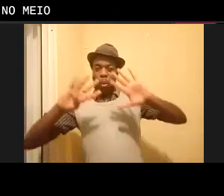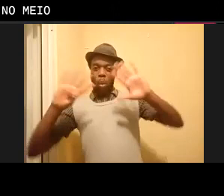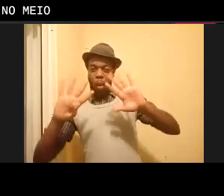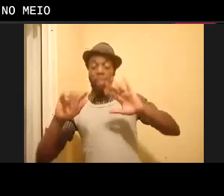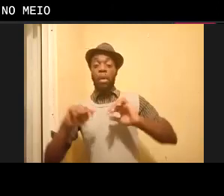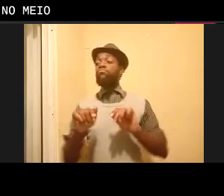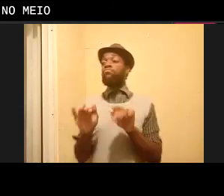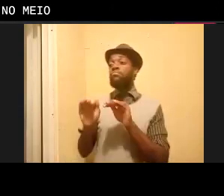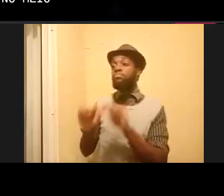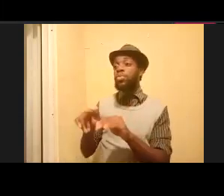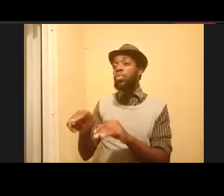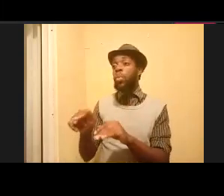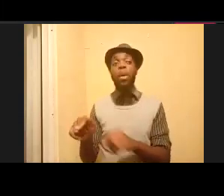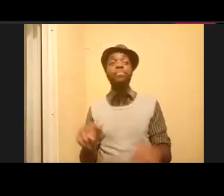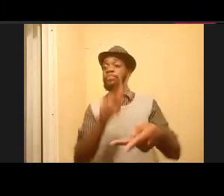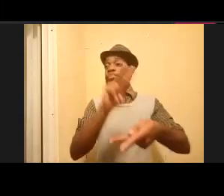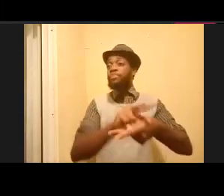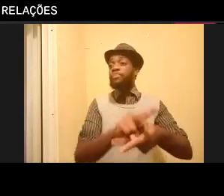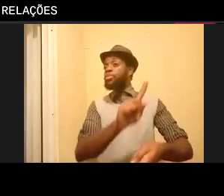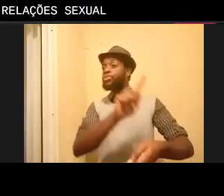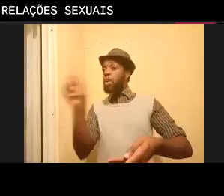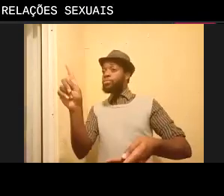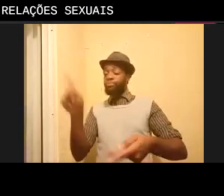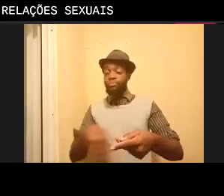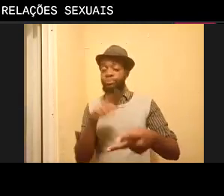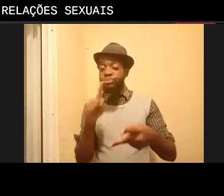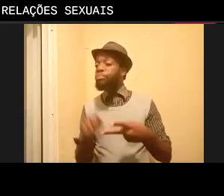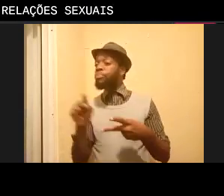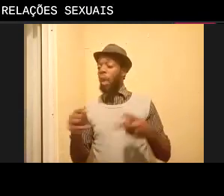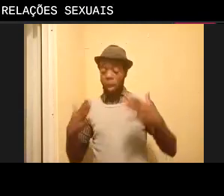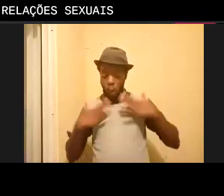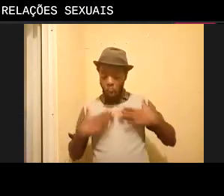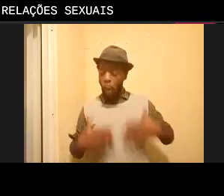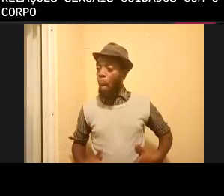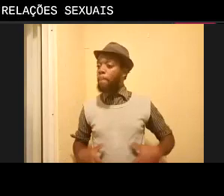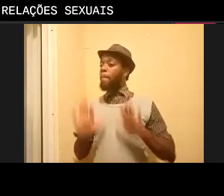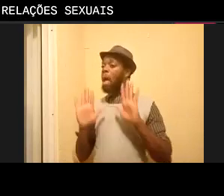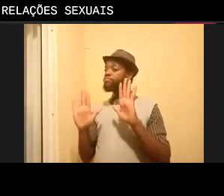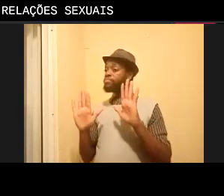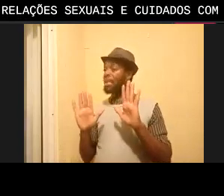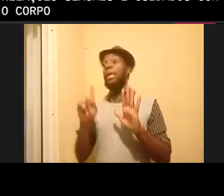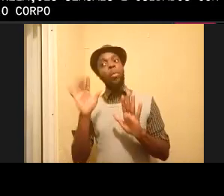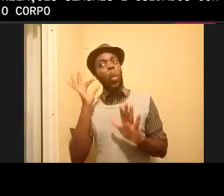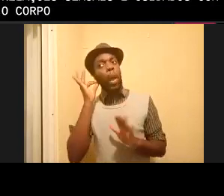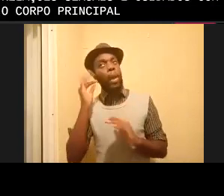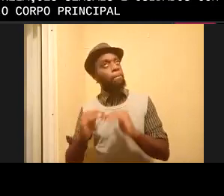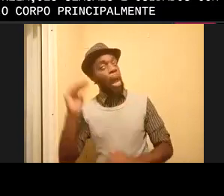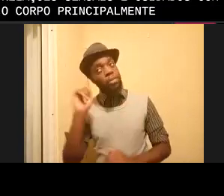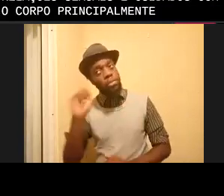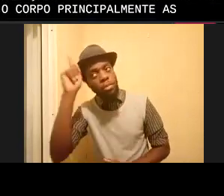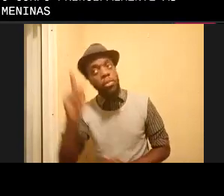relaciones coitales, deben de cuidar su cuerpo, principalmente las señoritas. Si van a tener